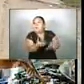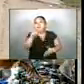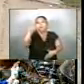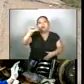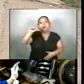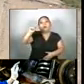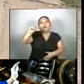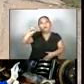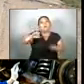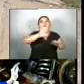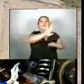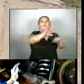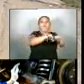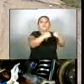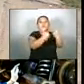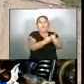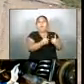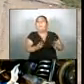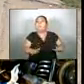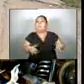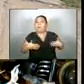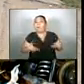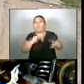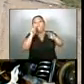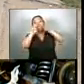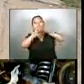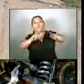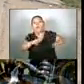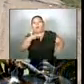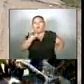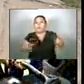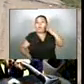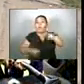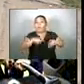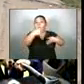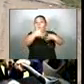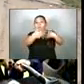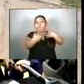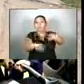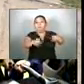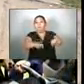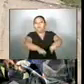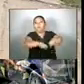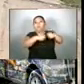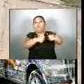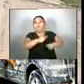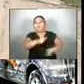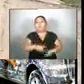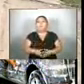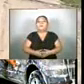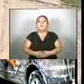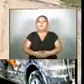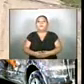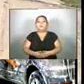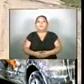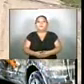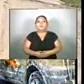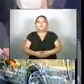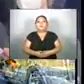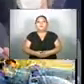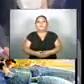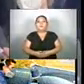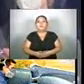esta asociación. Y esto con el propósito de buscar indicios de posibles violaciones a la ley de competencia.